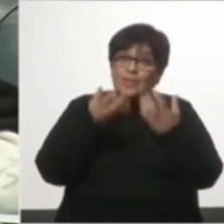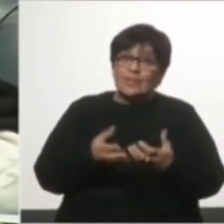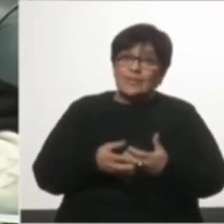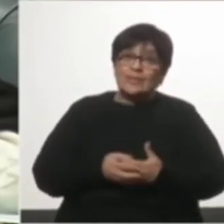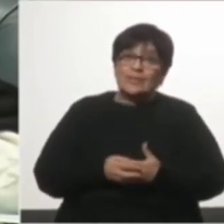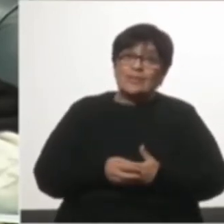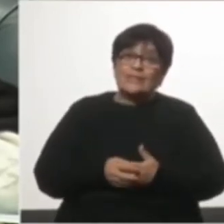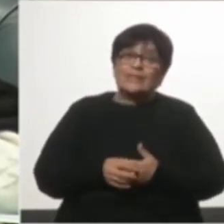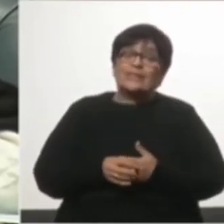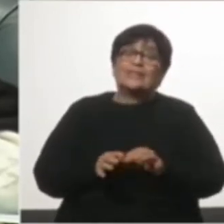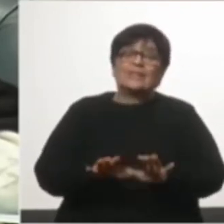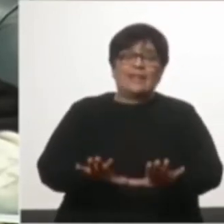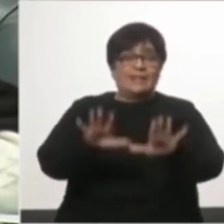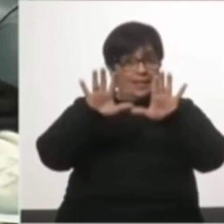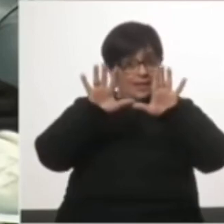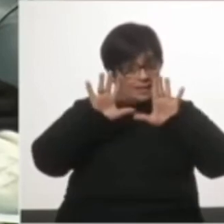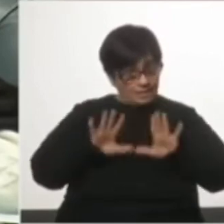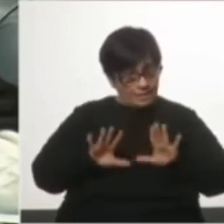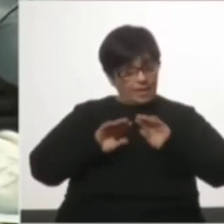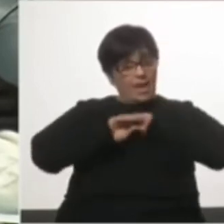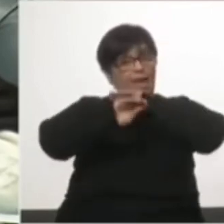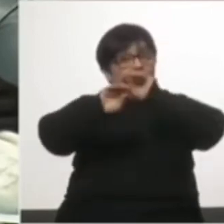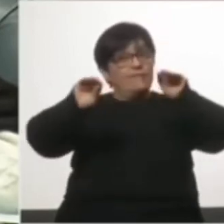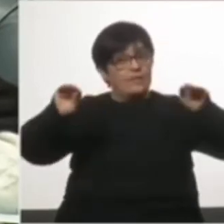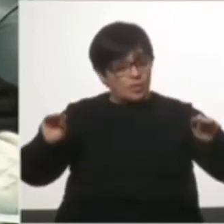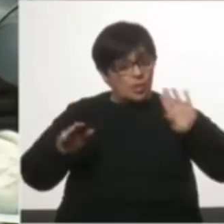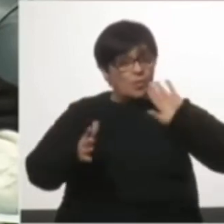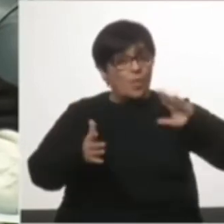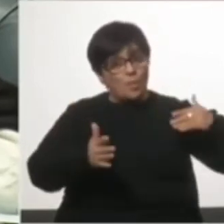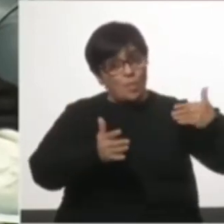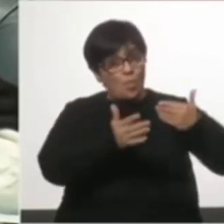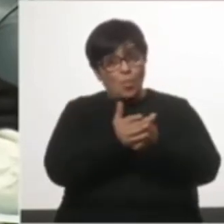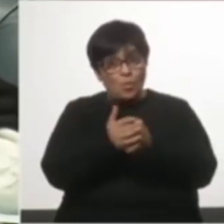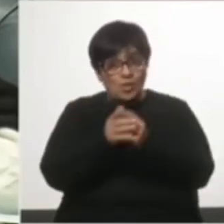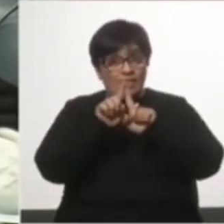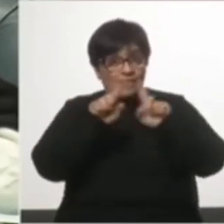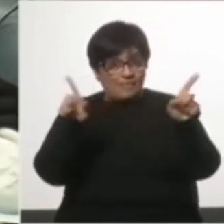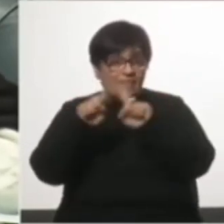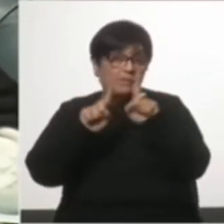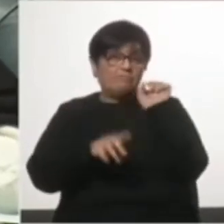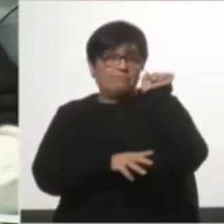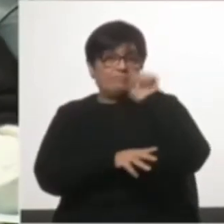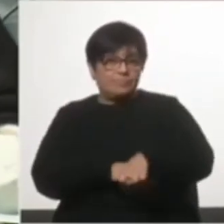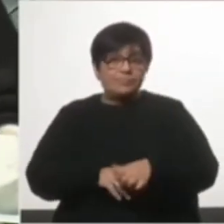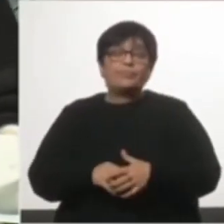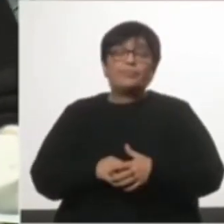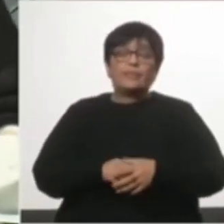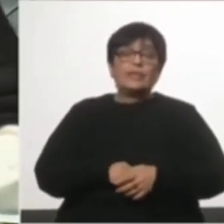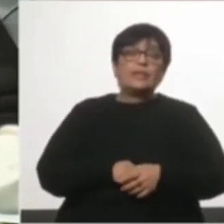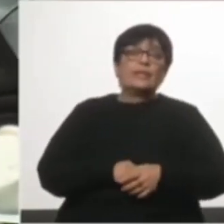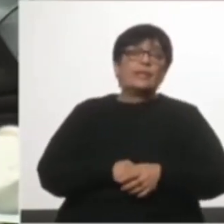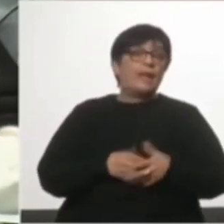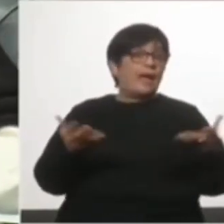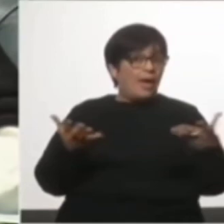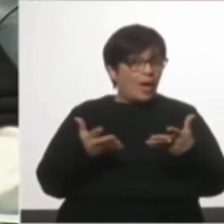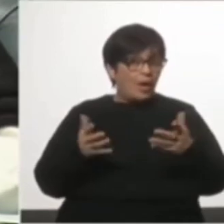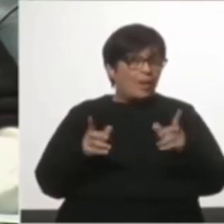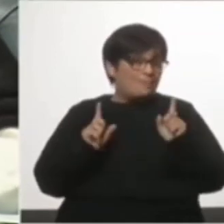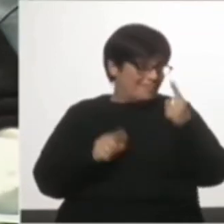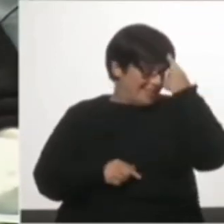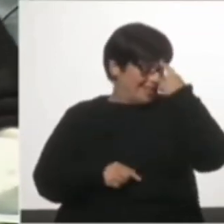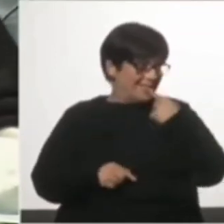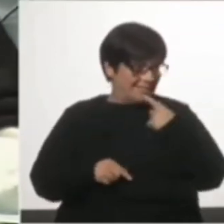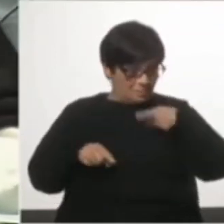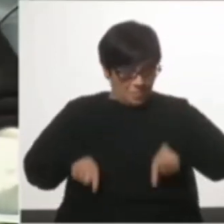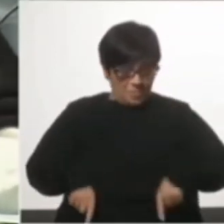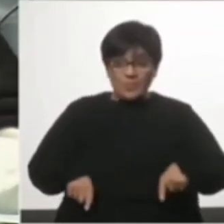se anticipó, se anunció, se propuso alternativas que no se tomaron en cuenta. Y hoy el propio ministro